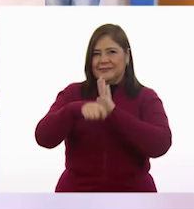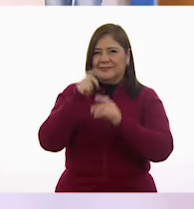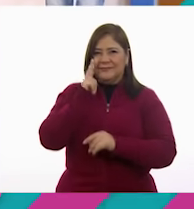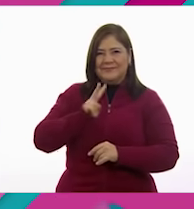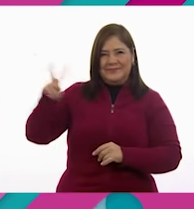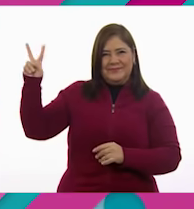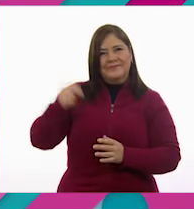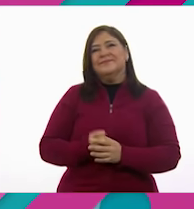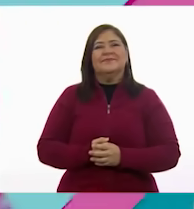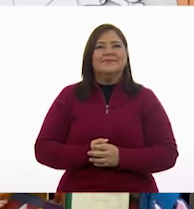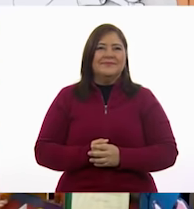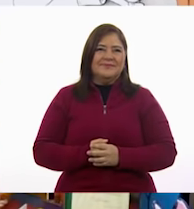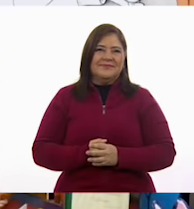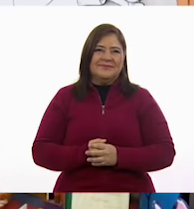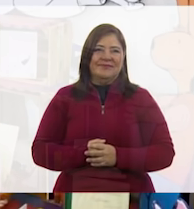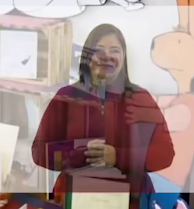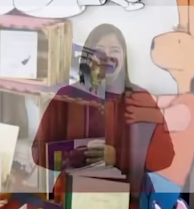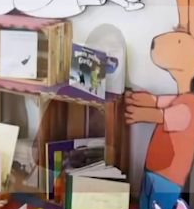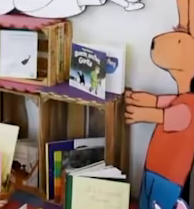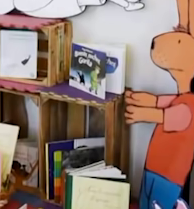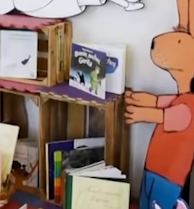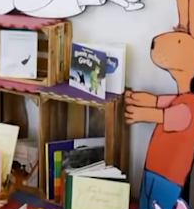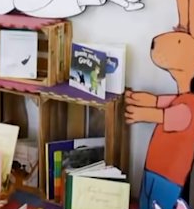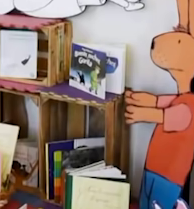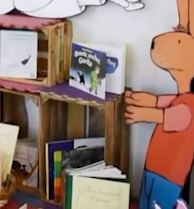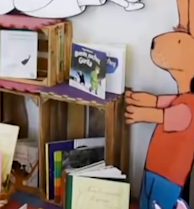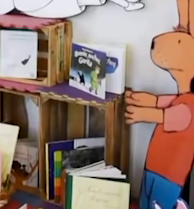Sí. ¿Están aburridos?